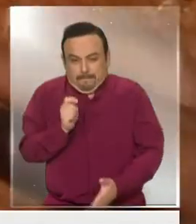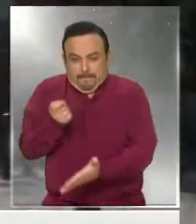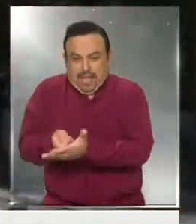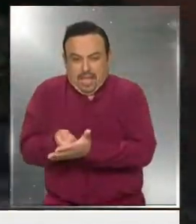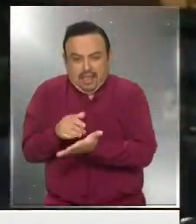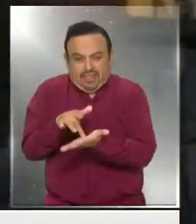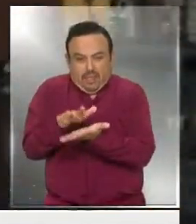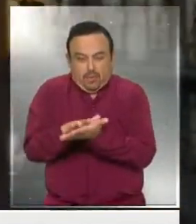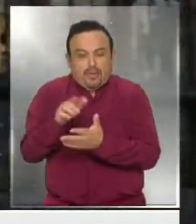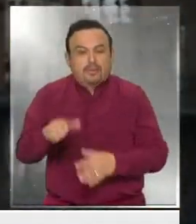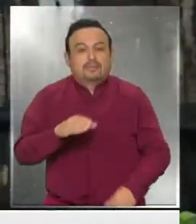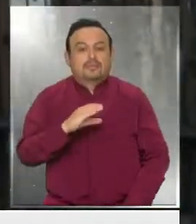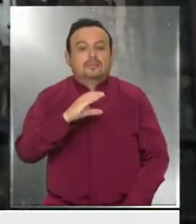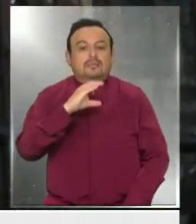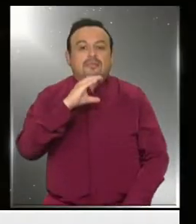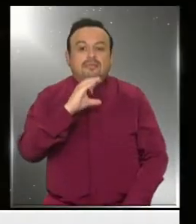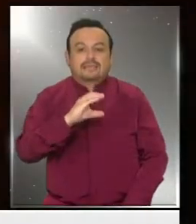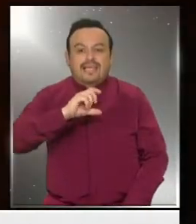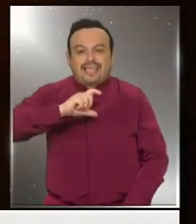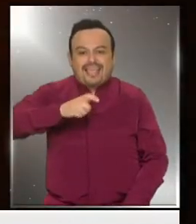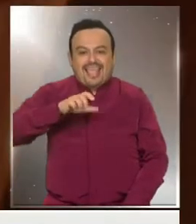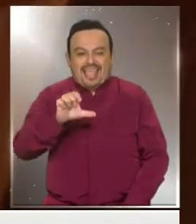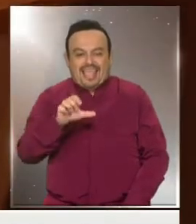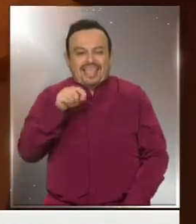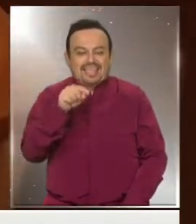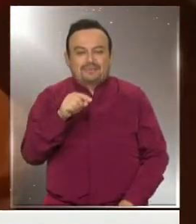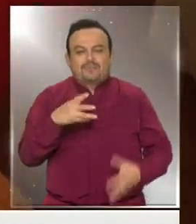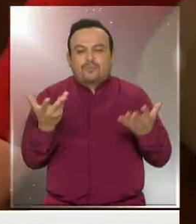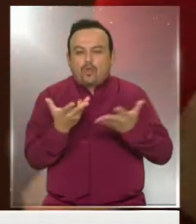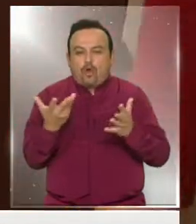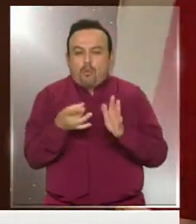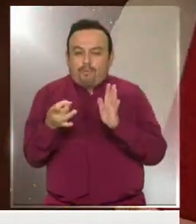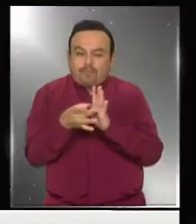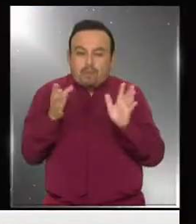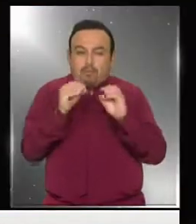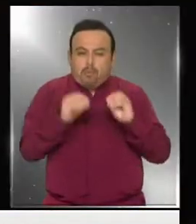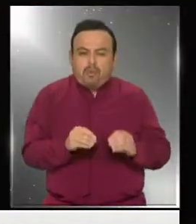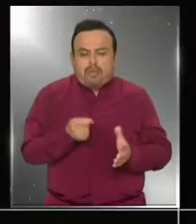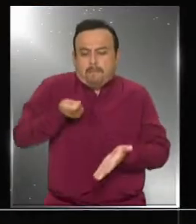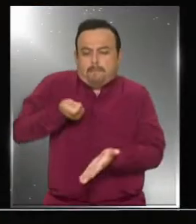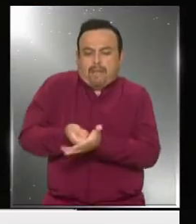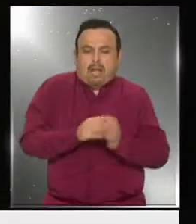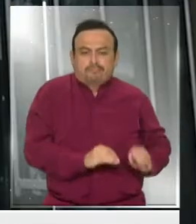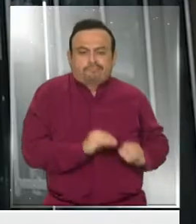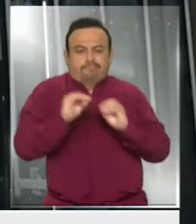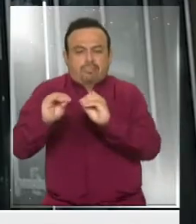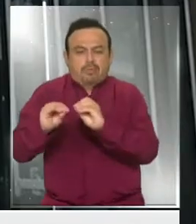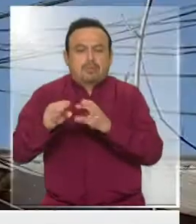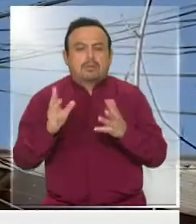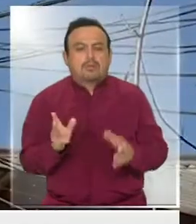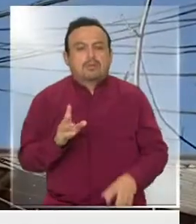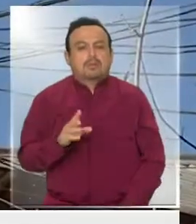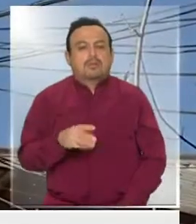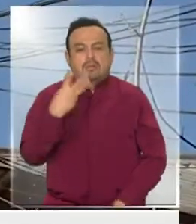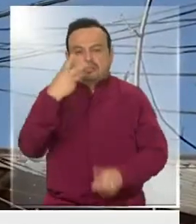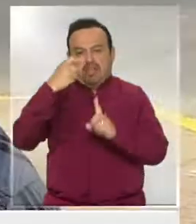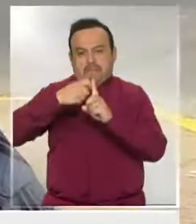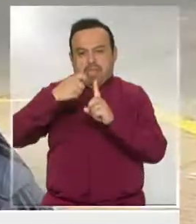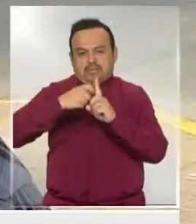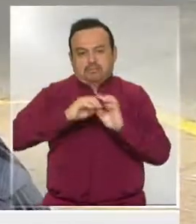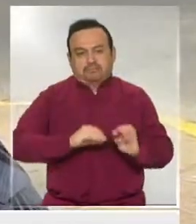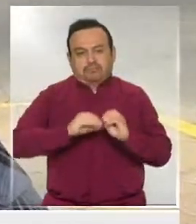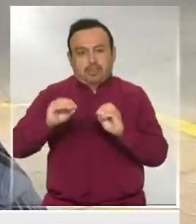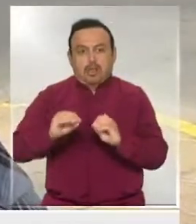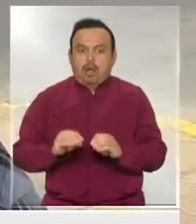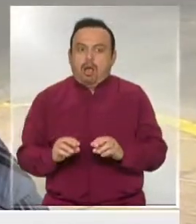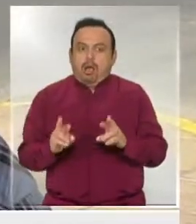que CGE informó a sus clientes más vulnerables que tendrán la posibilidad de aplazar el pago de la cuenta en los próximos 3 meses. Ah,